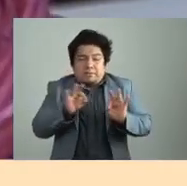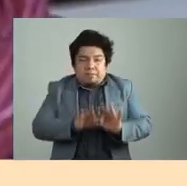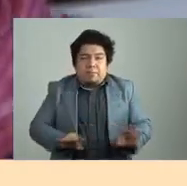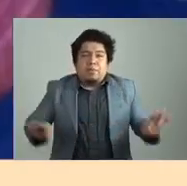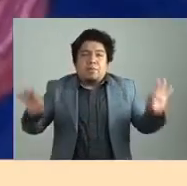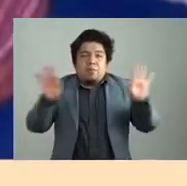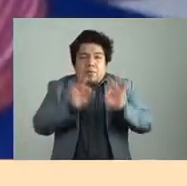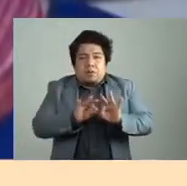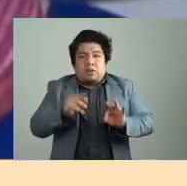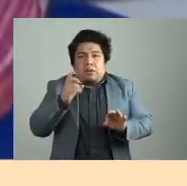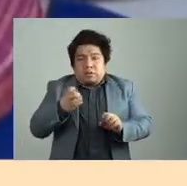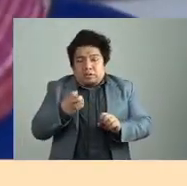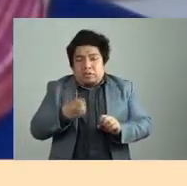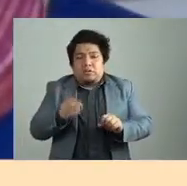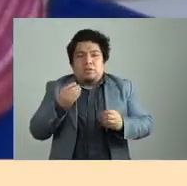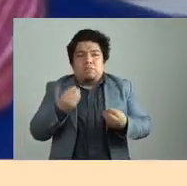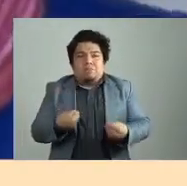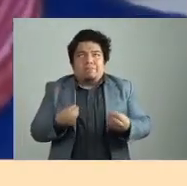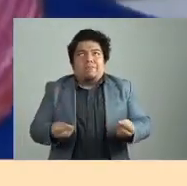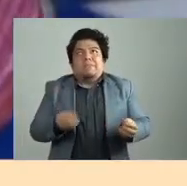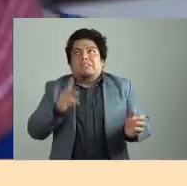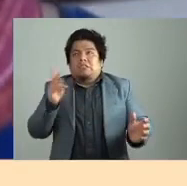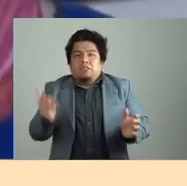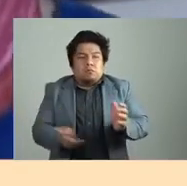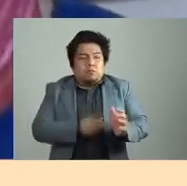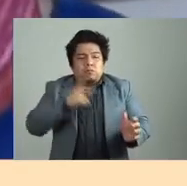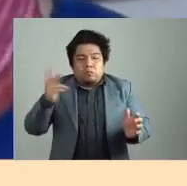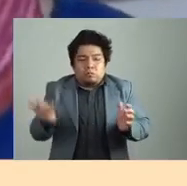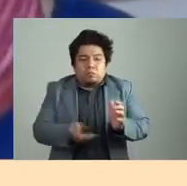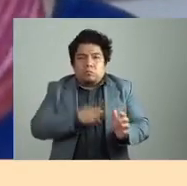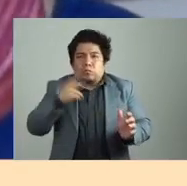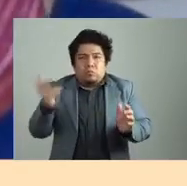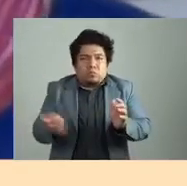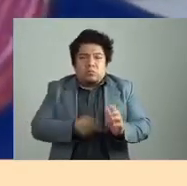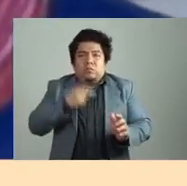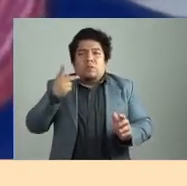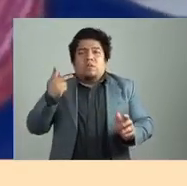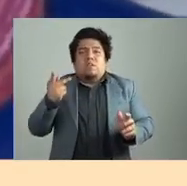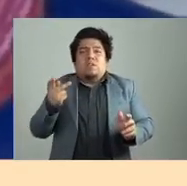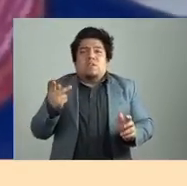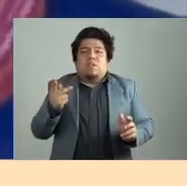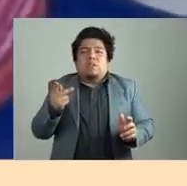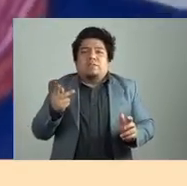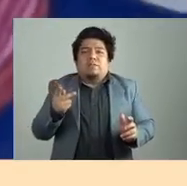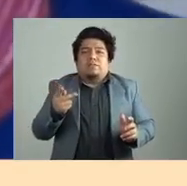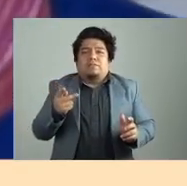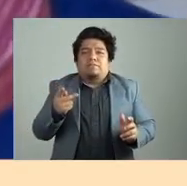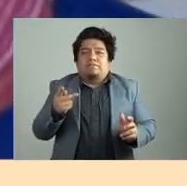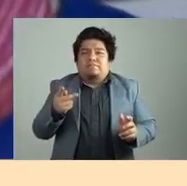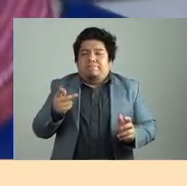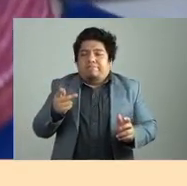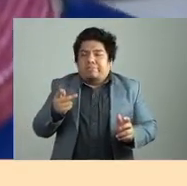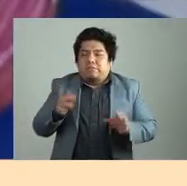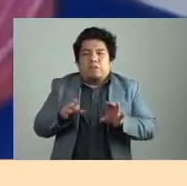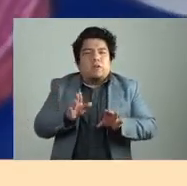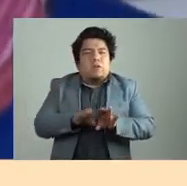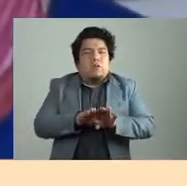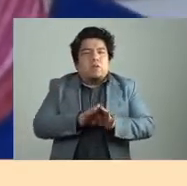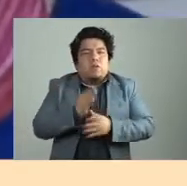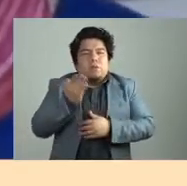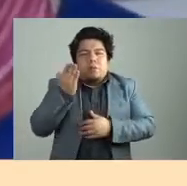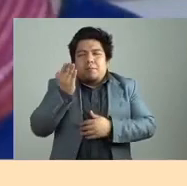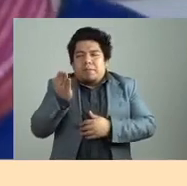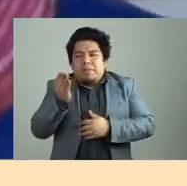que muchas veces se ha presentado el el pedir la